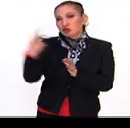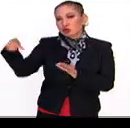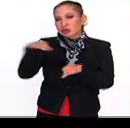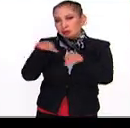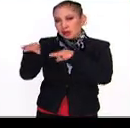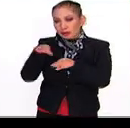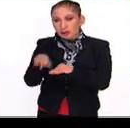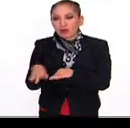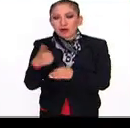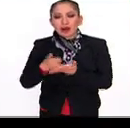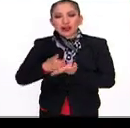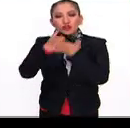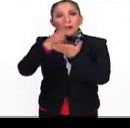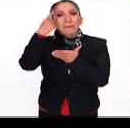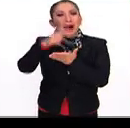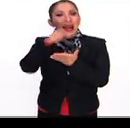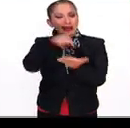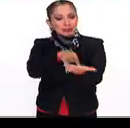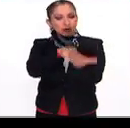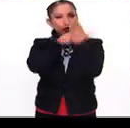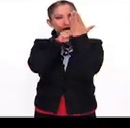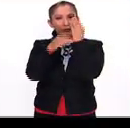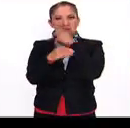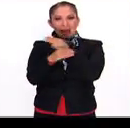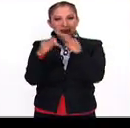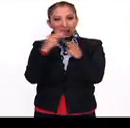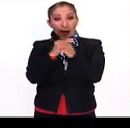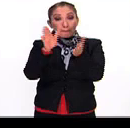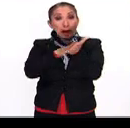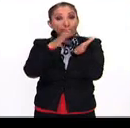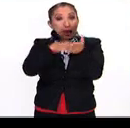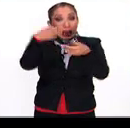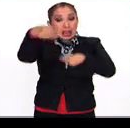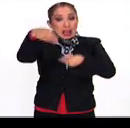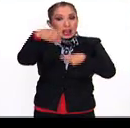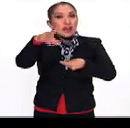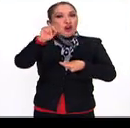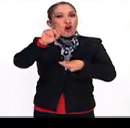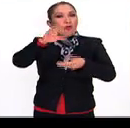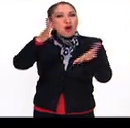frecuencia, ayuda mucho a que esto que es material en papel